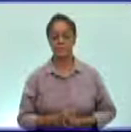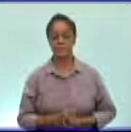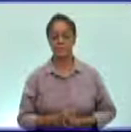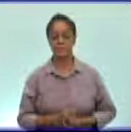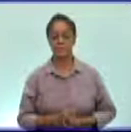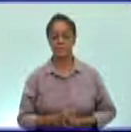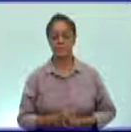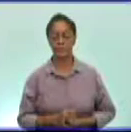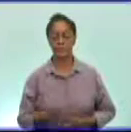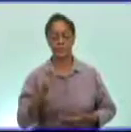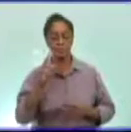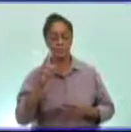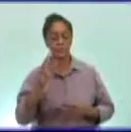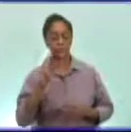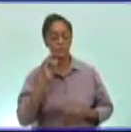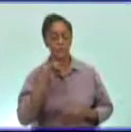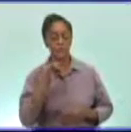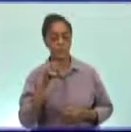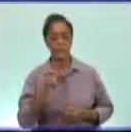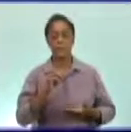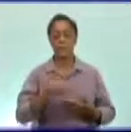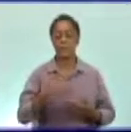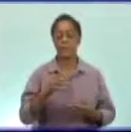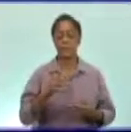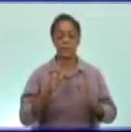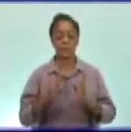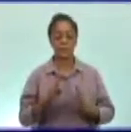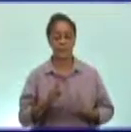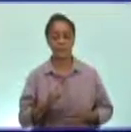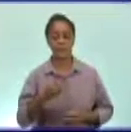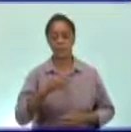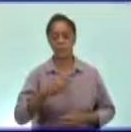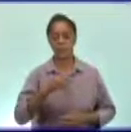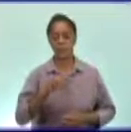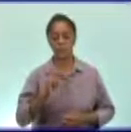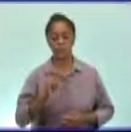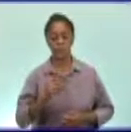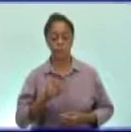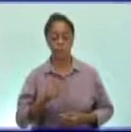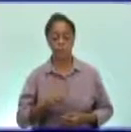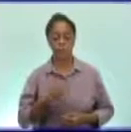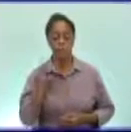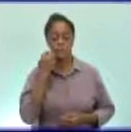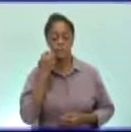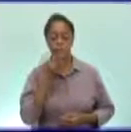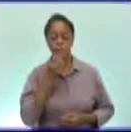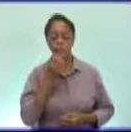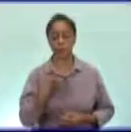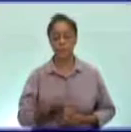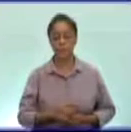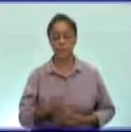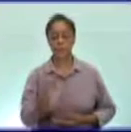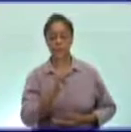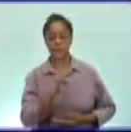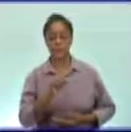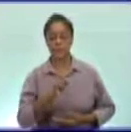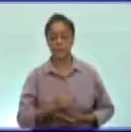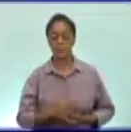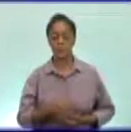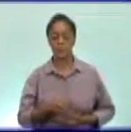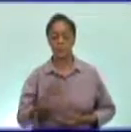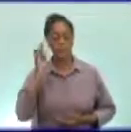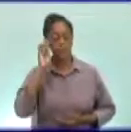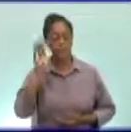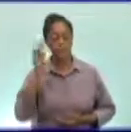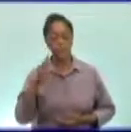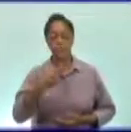El ser vivo que se observa pertenece al reino hongos. ¿Tiene color verde? No. Recordemos que